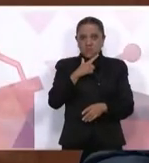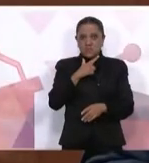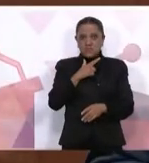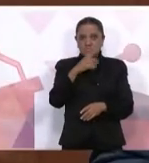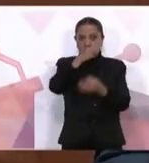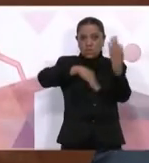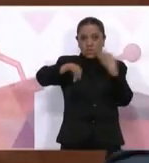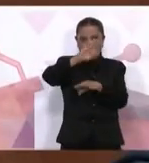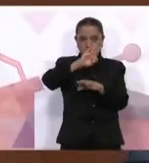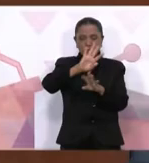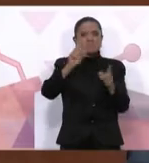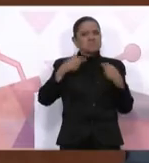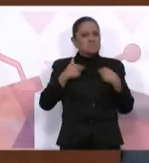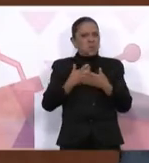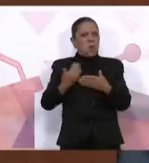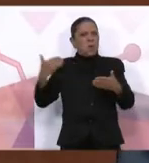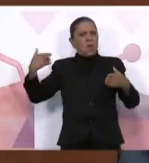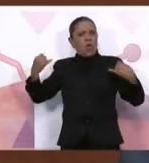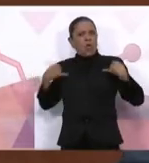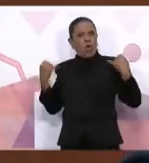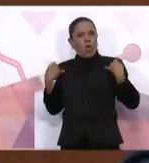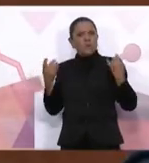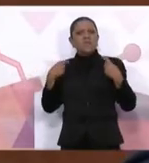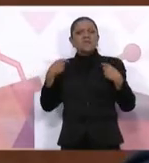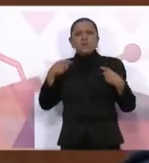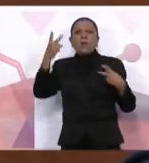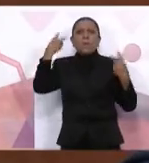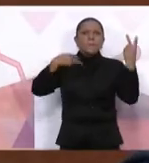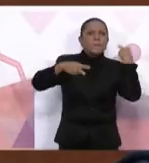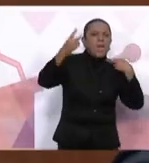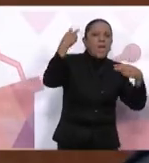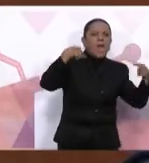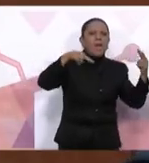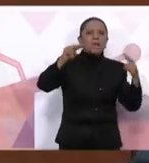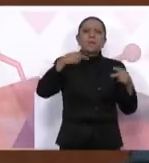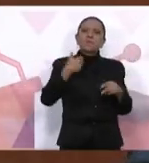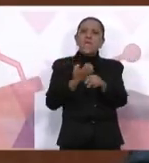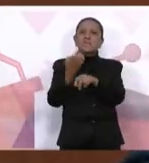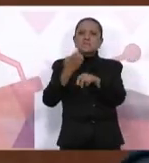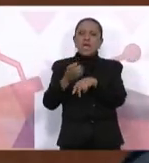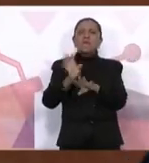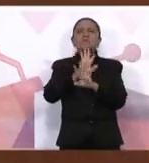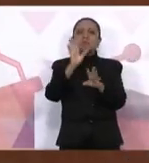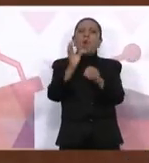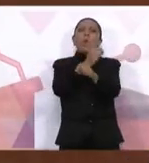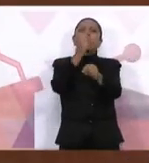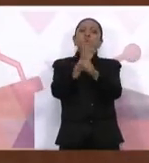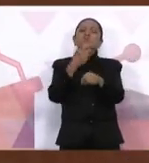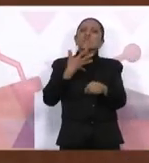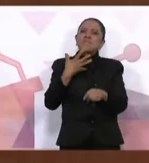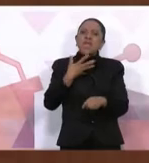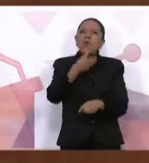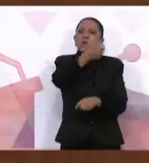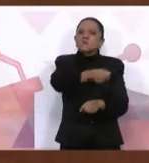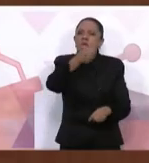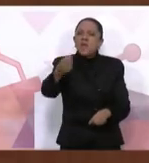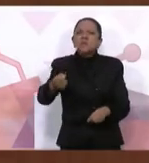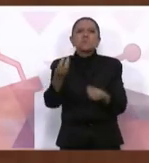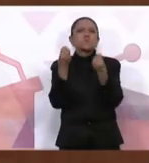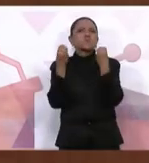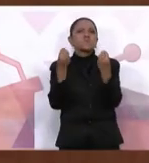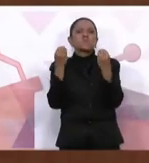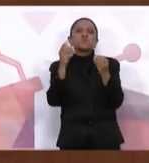estado he tenido la oportunidad de saludar a miles de mujeres jóvenes mi último cargo en sedesol durante